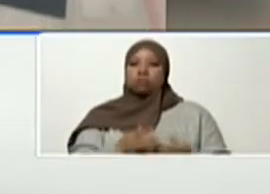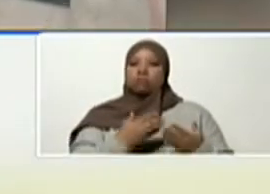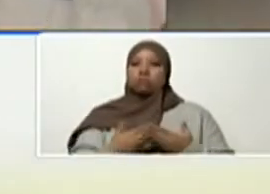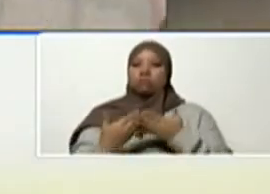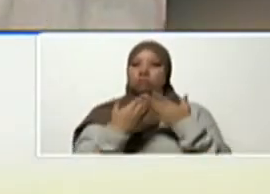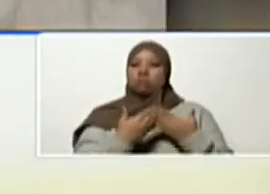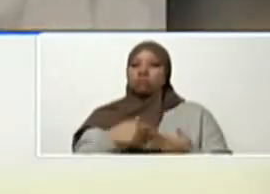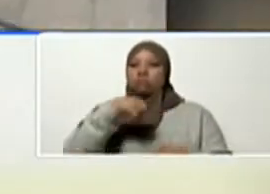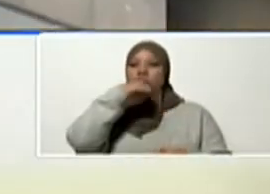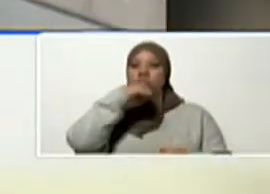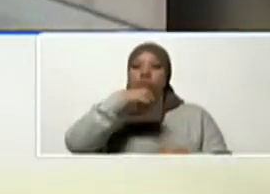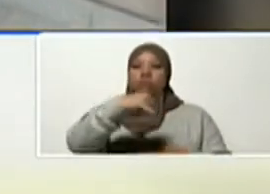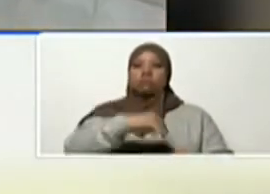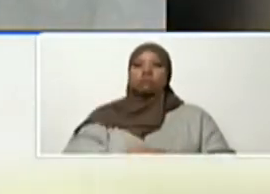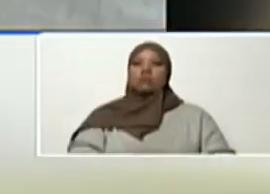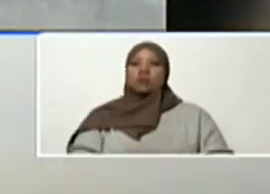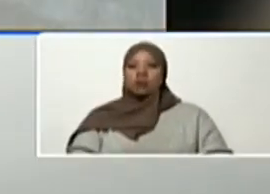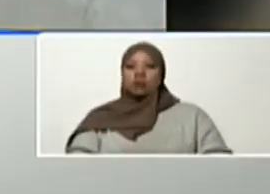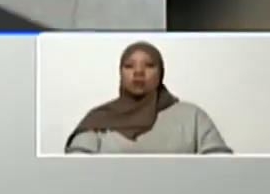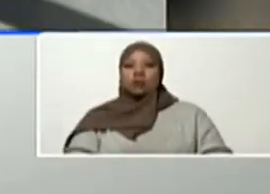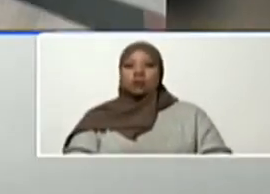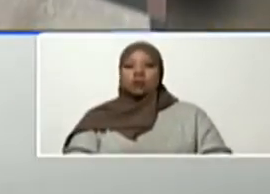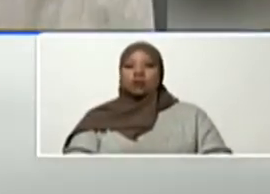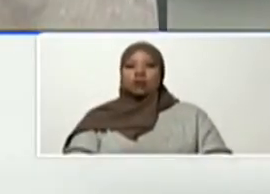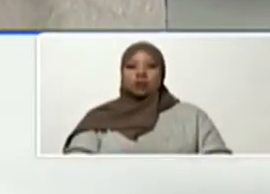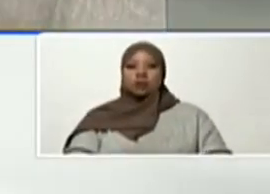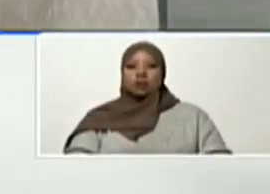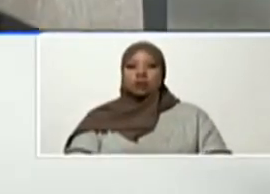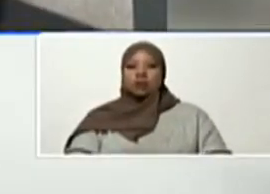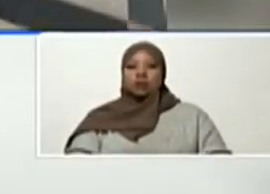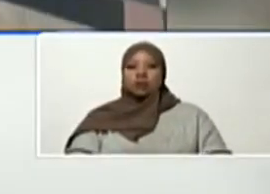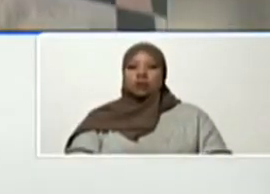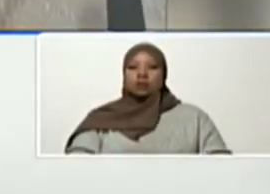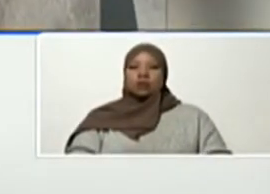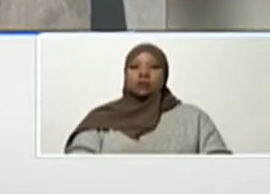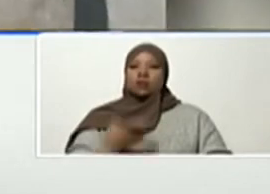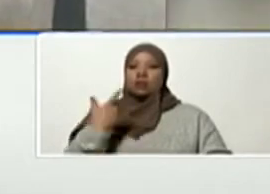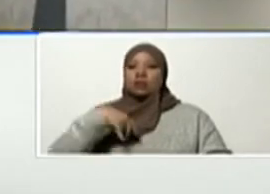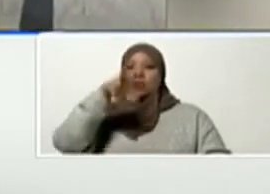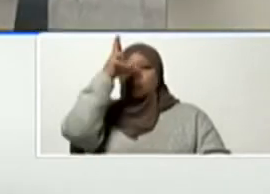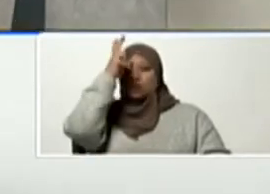estuvimos y llegamos a la cumbre